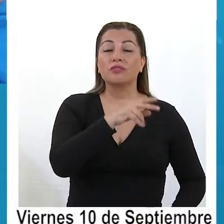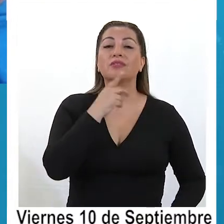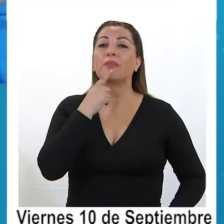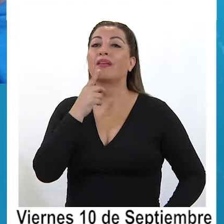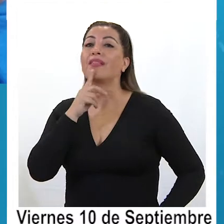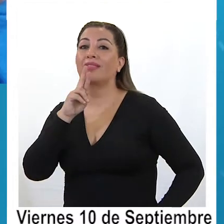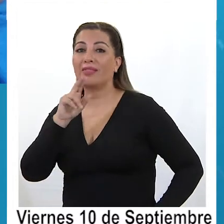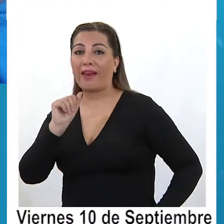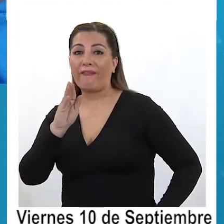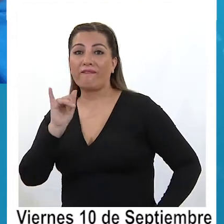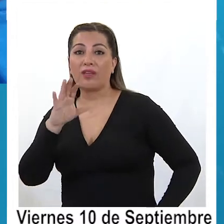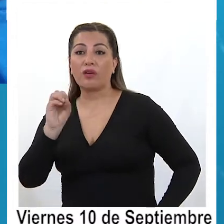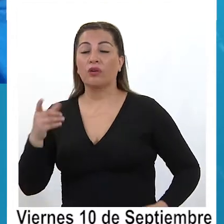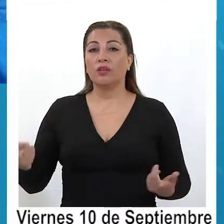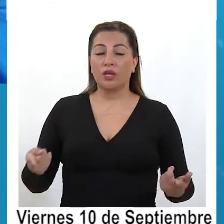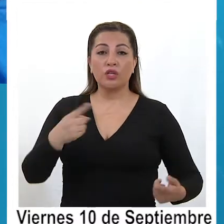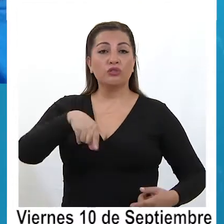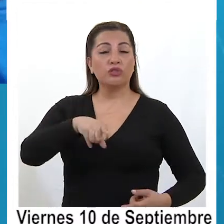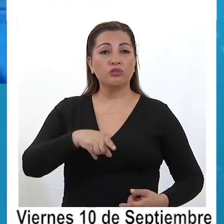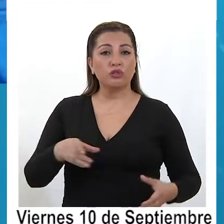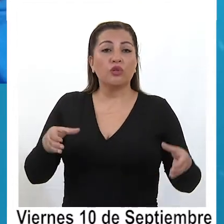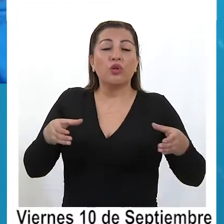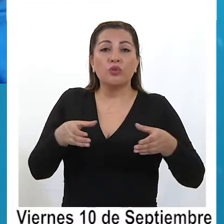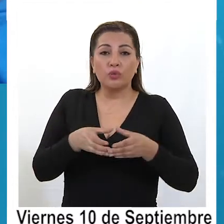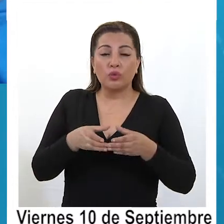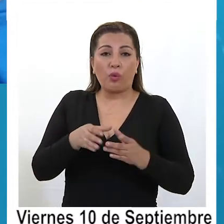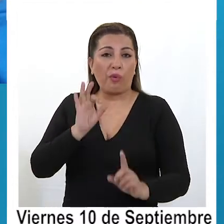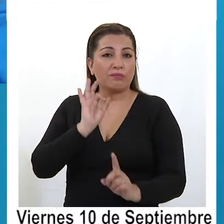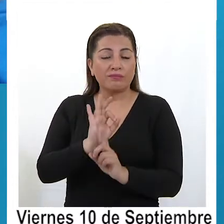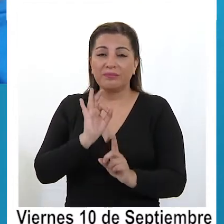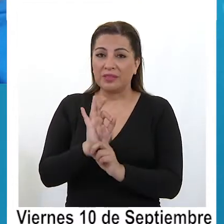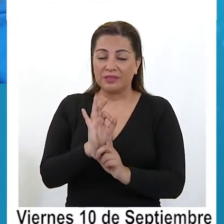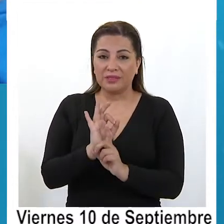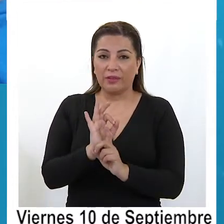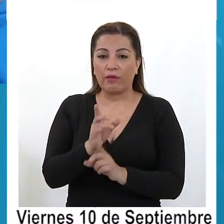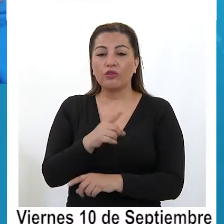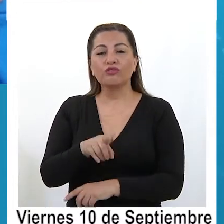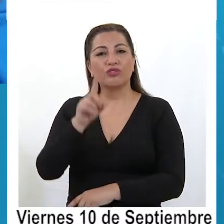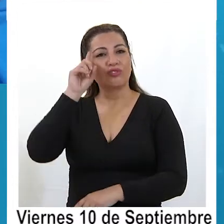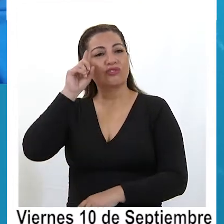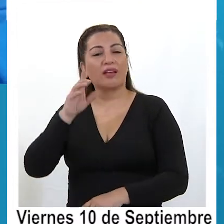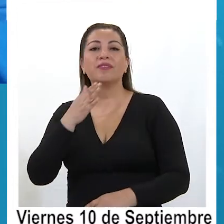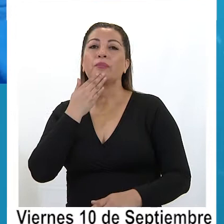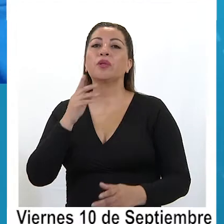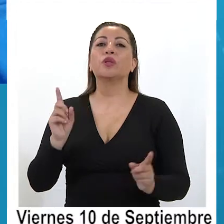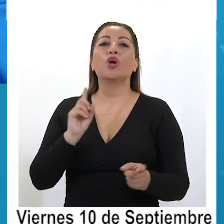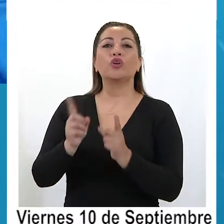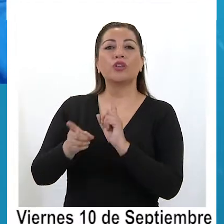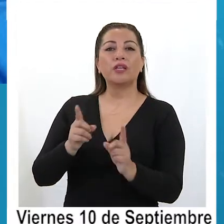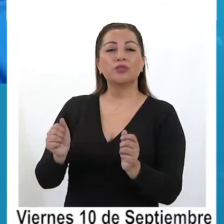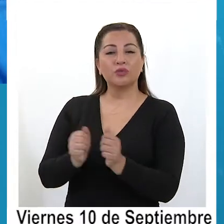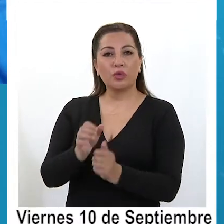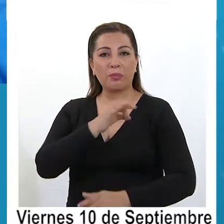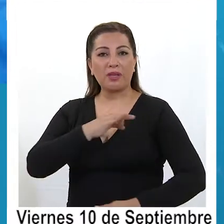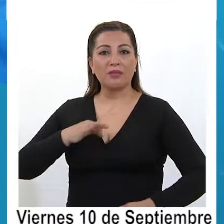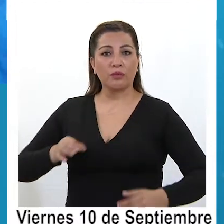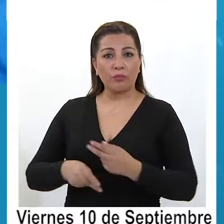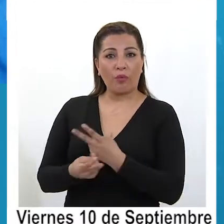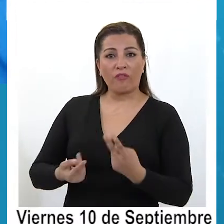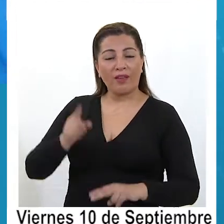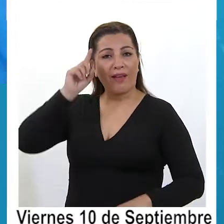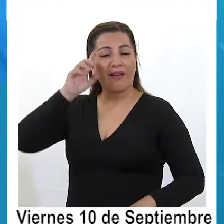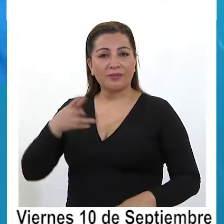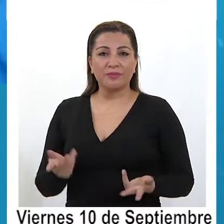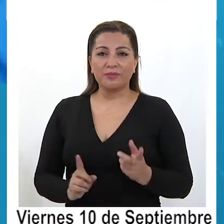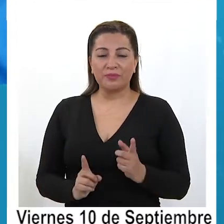migrantes. Es ahí cuando esta unidad especializada, conforme al conocimiento y a la coordinación con el Ministerio Público, determina